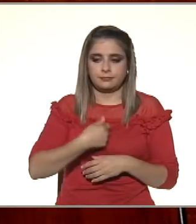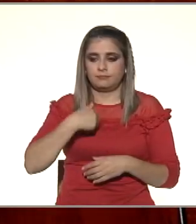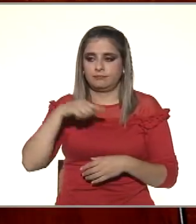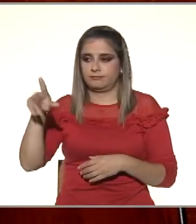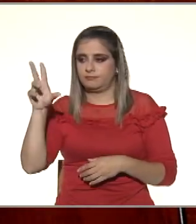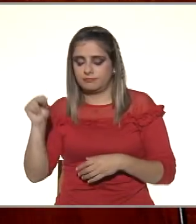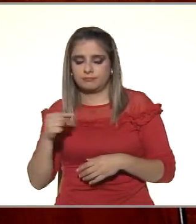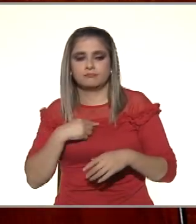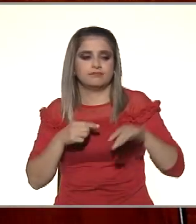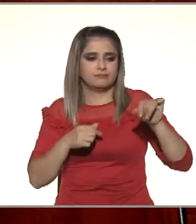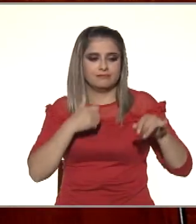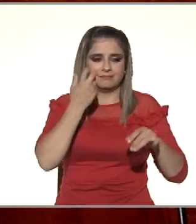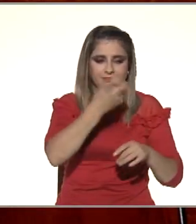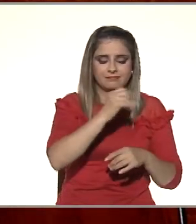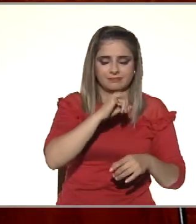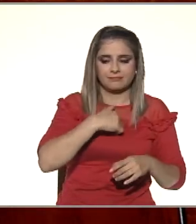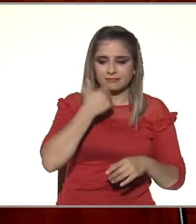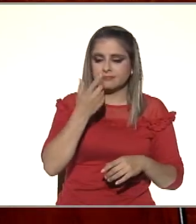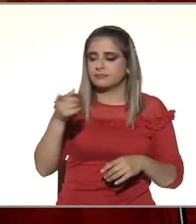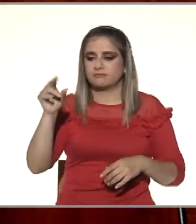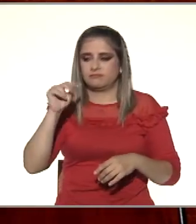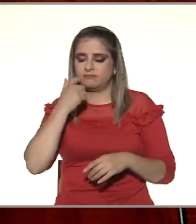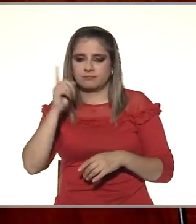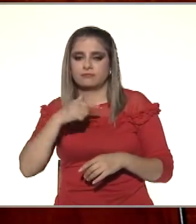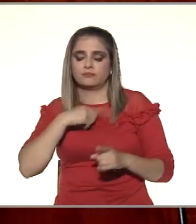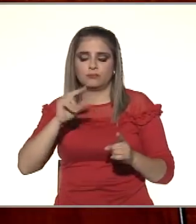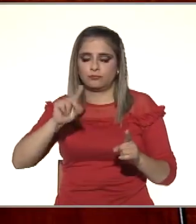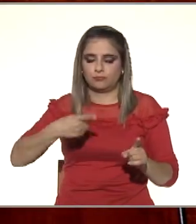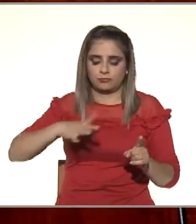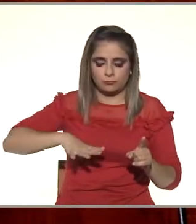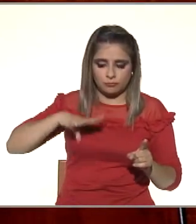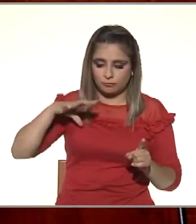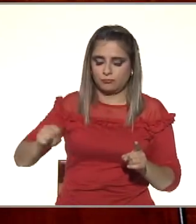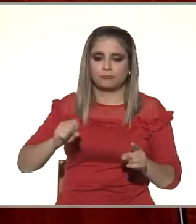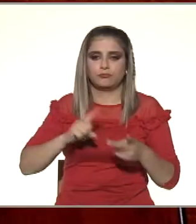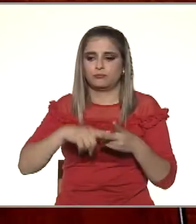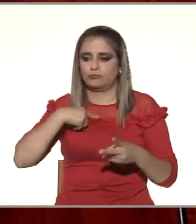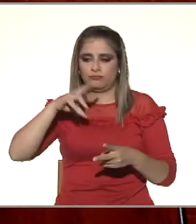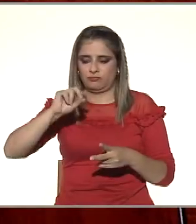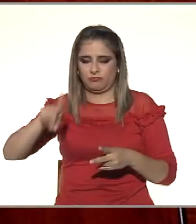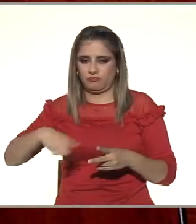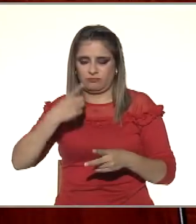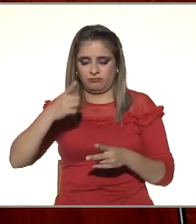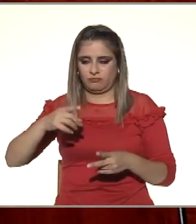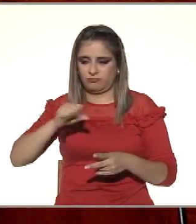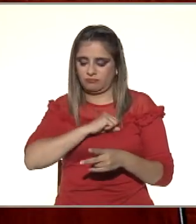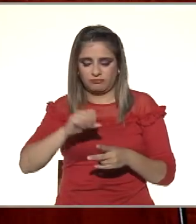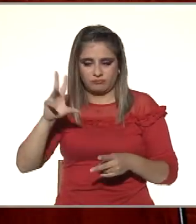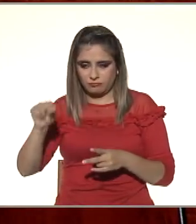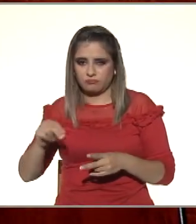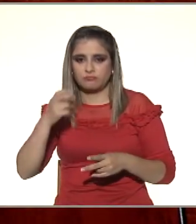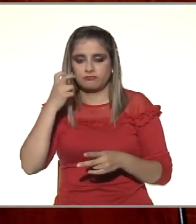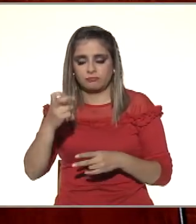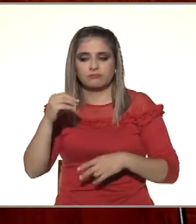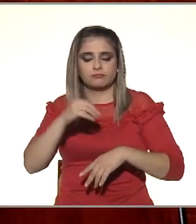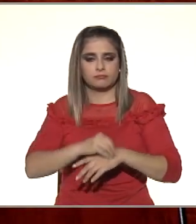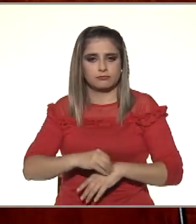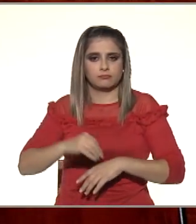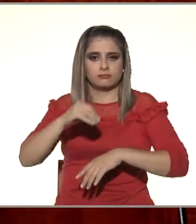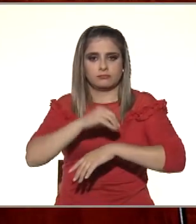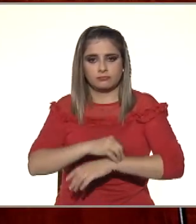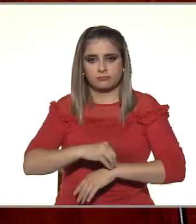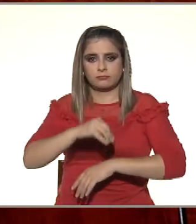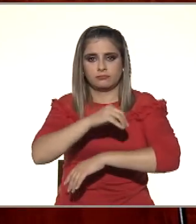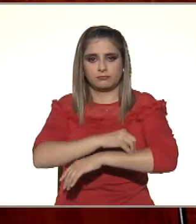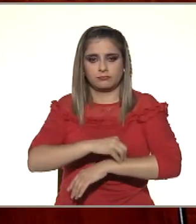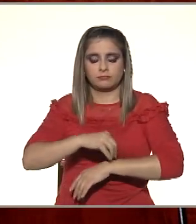sí soy eso, no soy cualquiera, no soy un abusivo, no soy... bla, bla. Estas defensas y justificaciones, ¿sí? Con